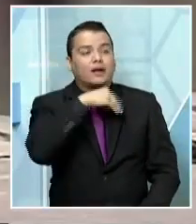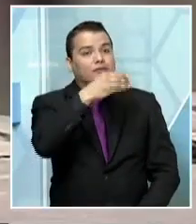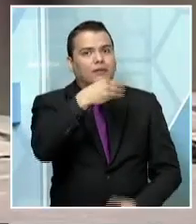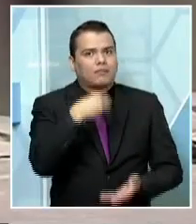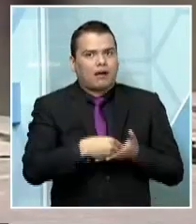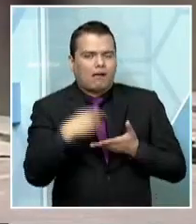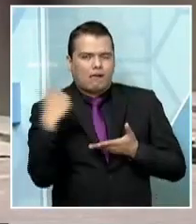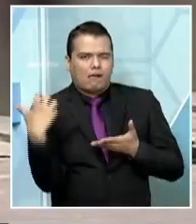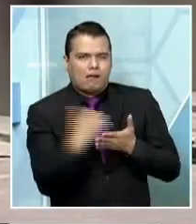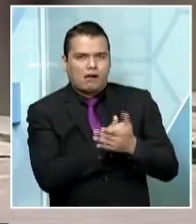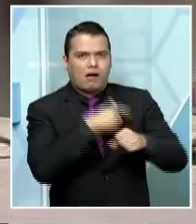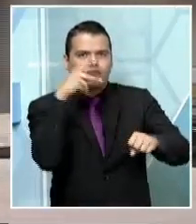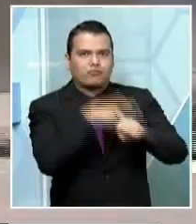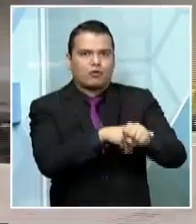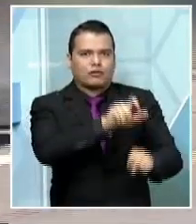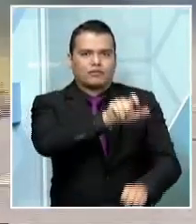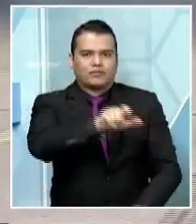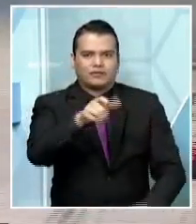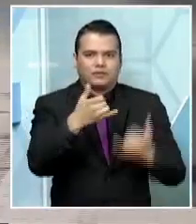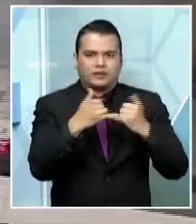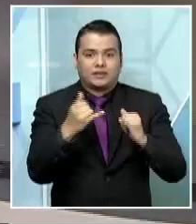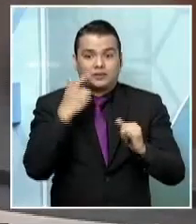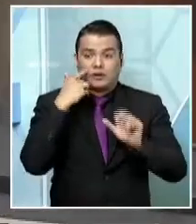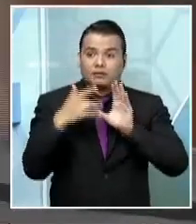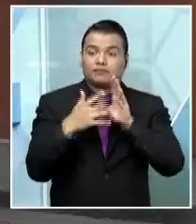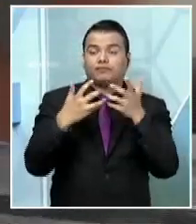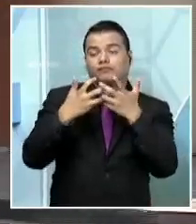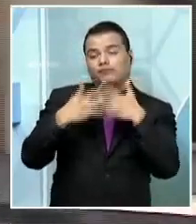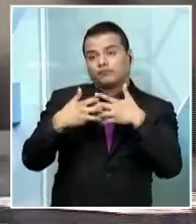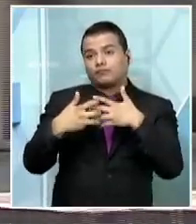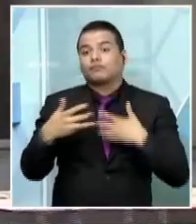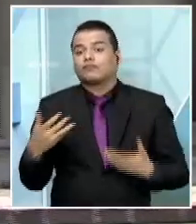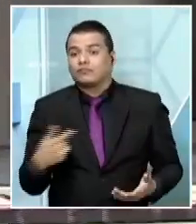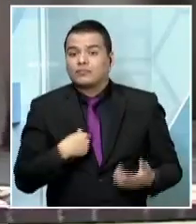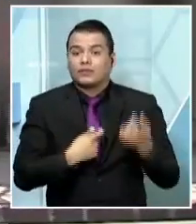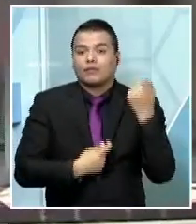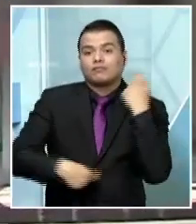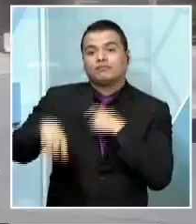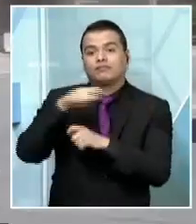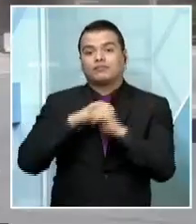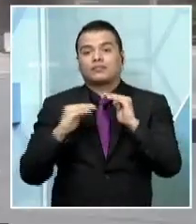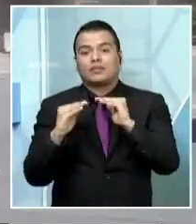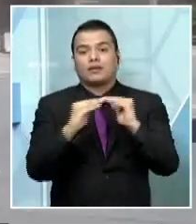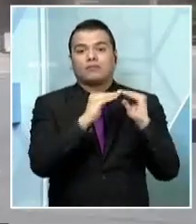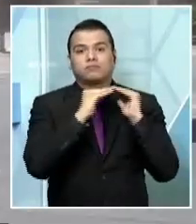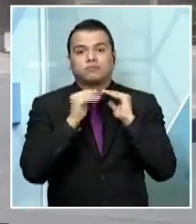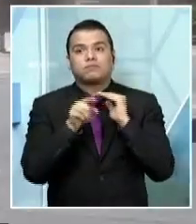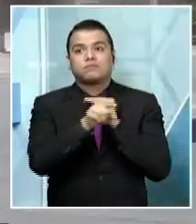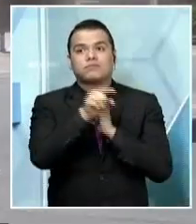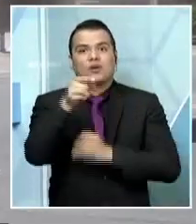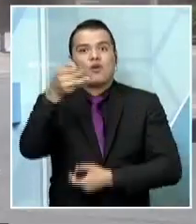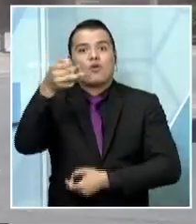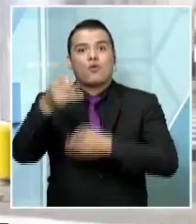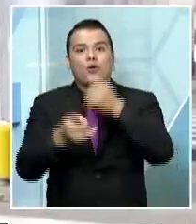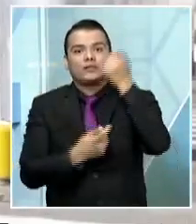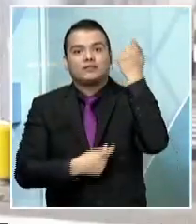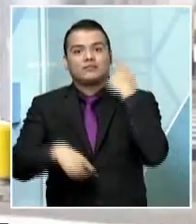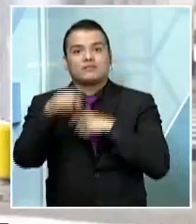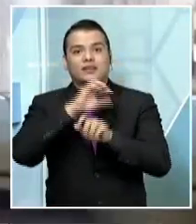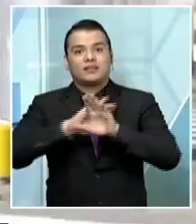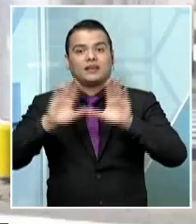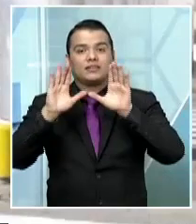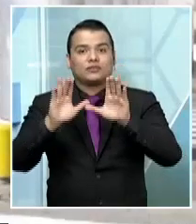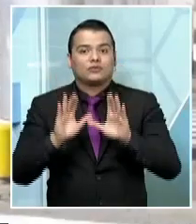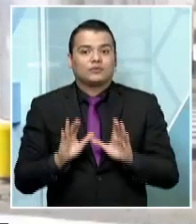de fachada para utilizarla como intermediaria en los procesos de remate de viviendas que ofrecen los juzgados en Cali. Estas personas,